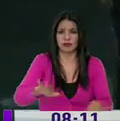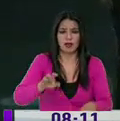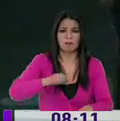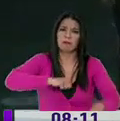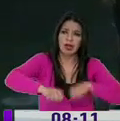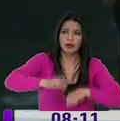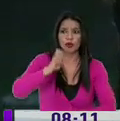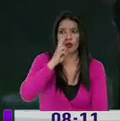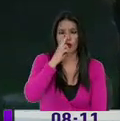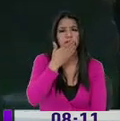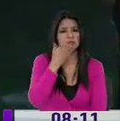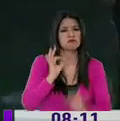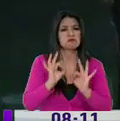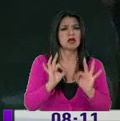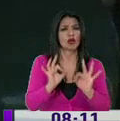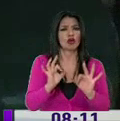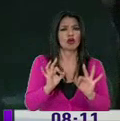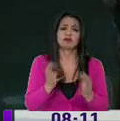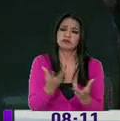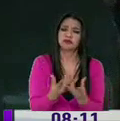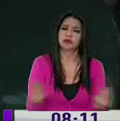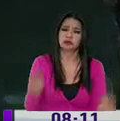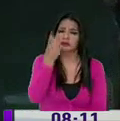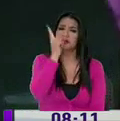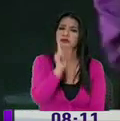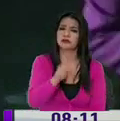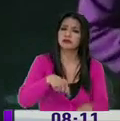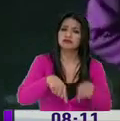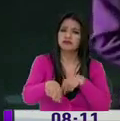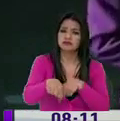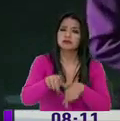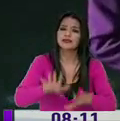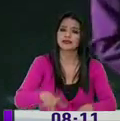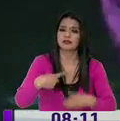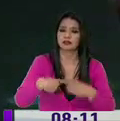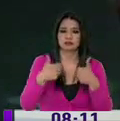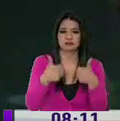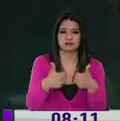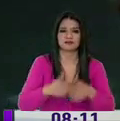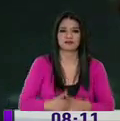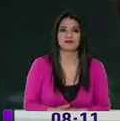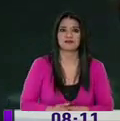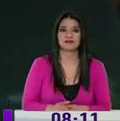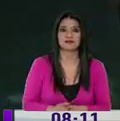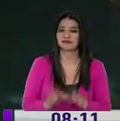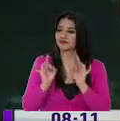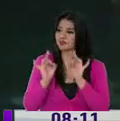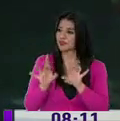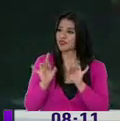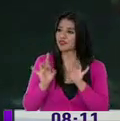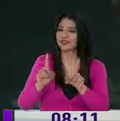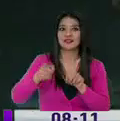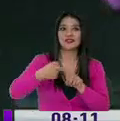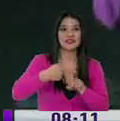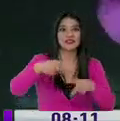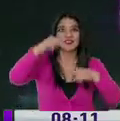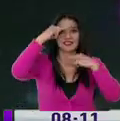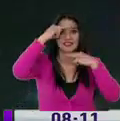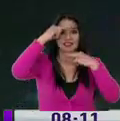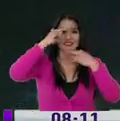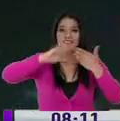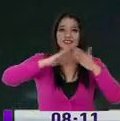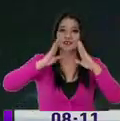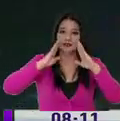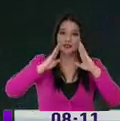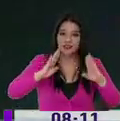reflejados las mejores alternativas de movilidad y que la ciudad se vea con estos resultados. Mucha suerte entonces en el primer noticiero de la comunidad.